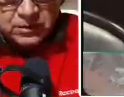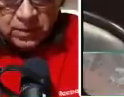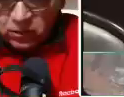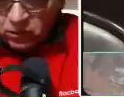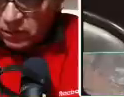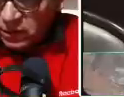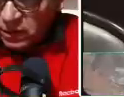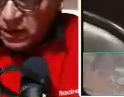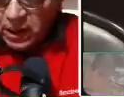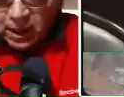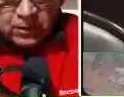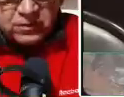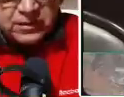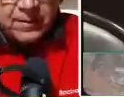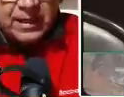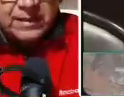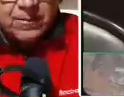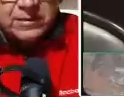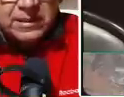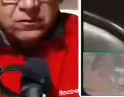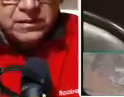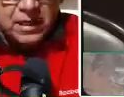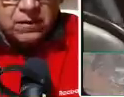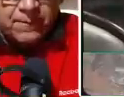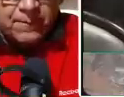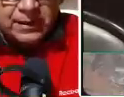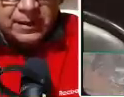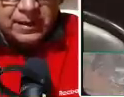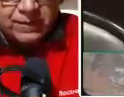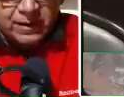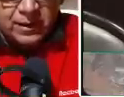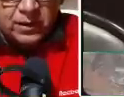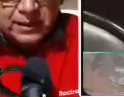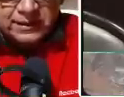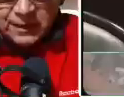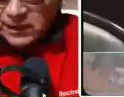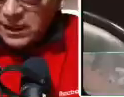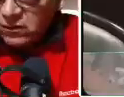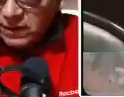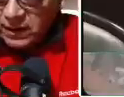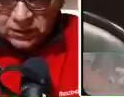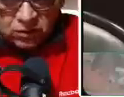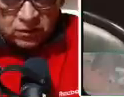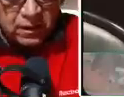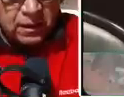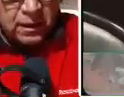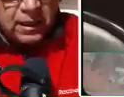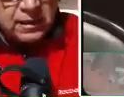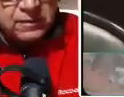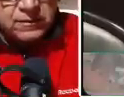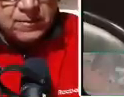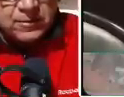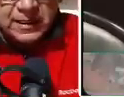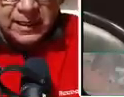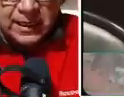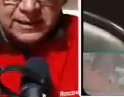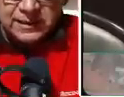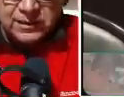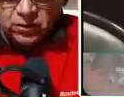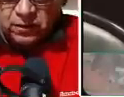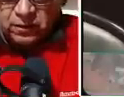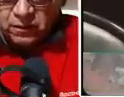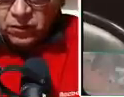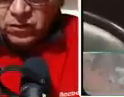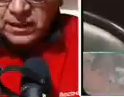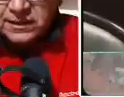López Obrador. Amigos y amigas, vamos a escuchar una parte del video de la secretaria de Gobernación y después vamos a ir a la